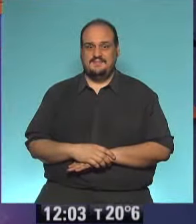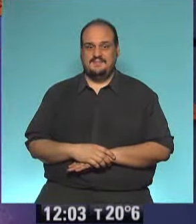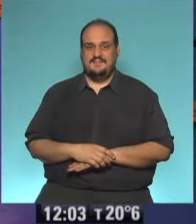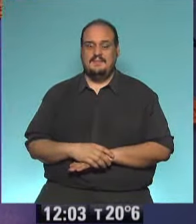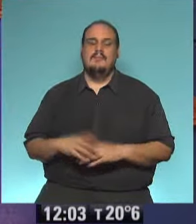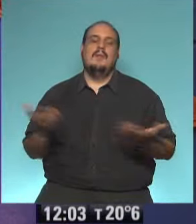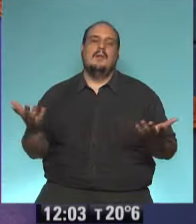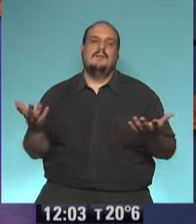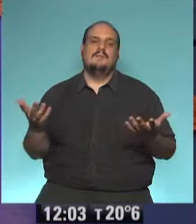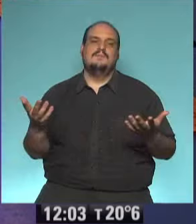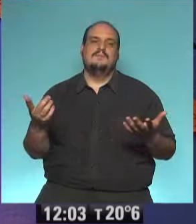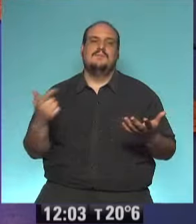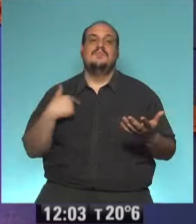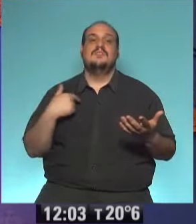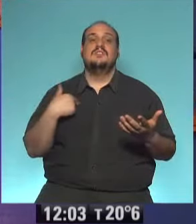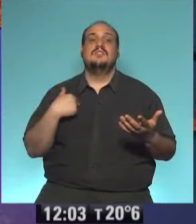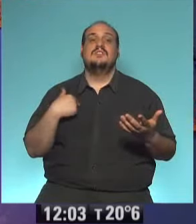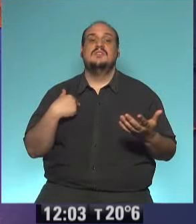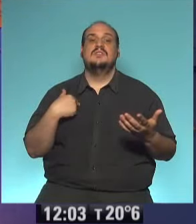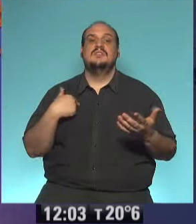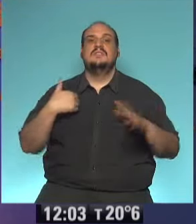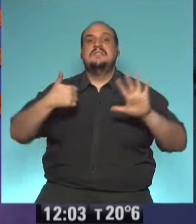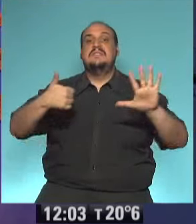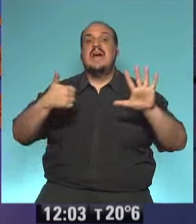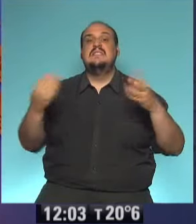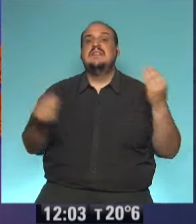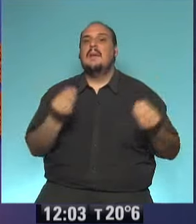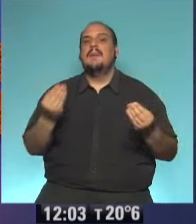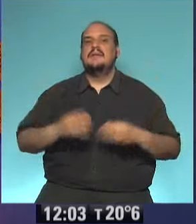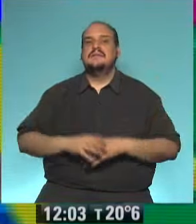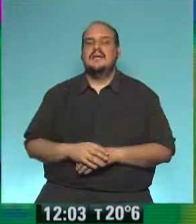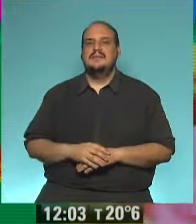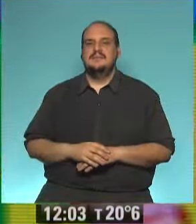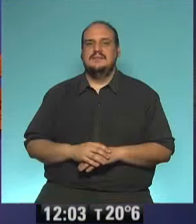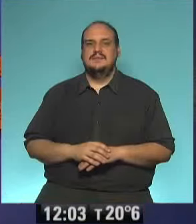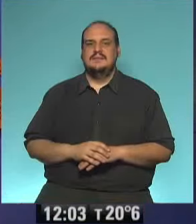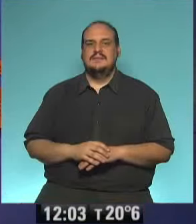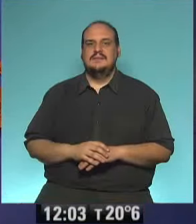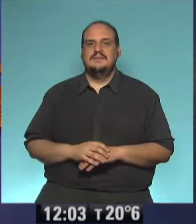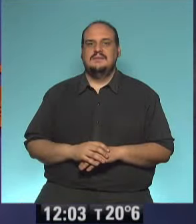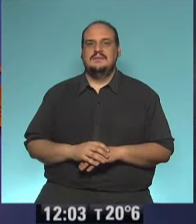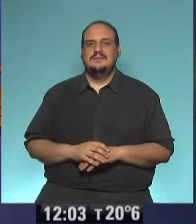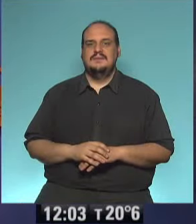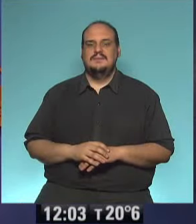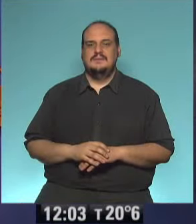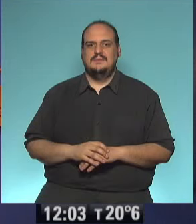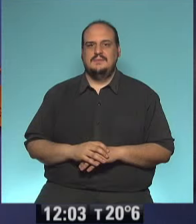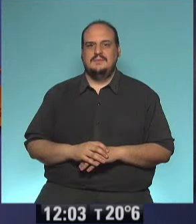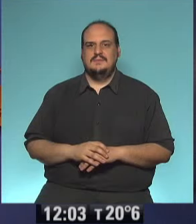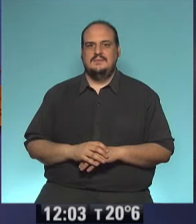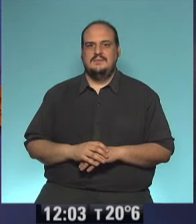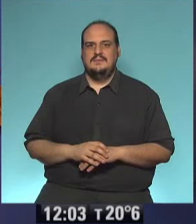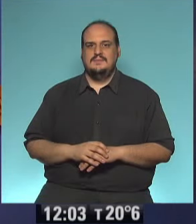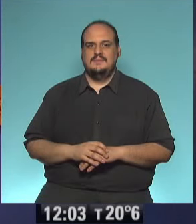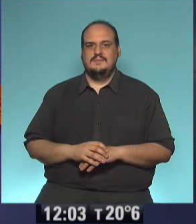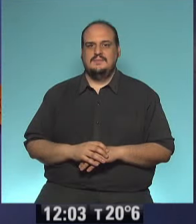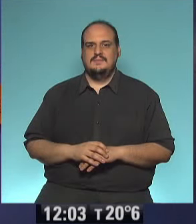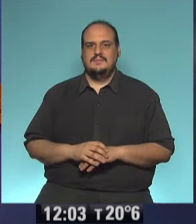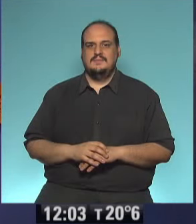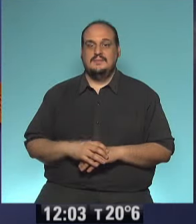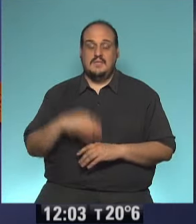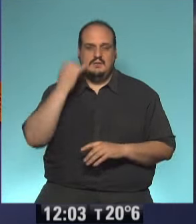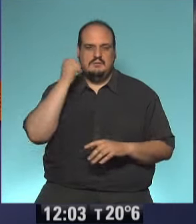Pero bueno, por suerte. Y yo quiero ver qué pasaba si caía en el 6. ¿Qué pasaba si caías en el 6? Por ejemplo, ver, si vemos, ya que estuvieron preparando